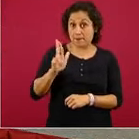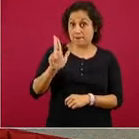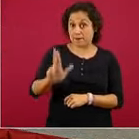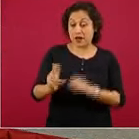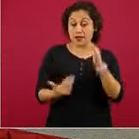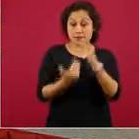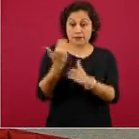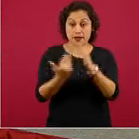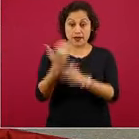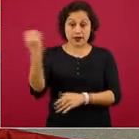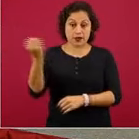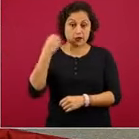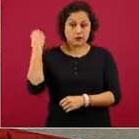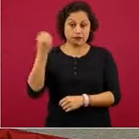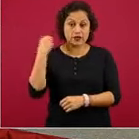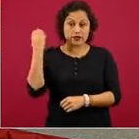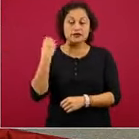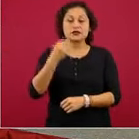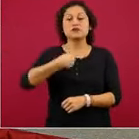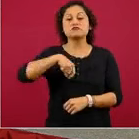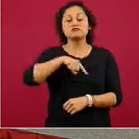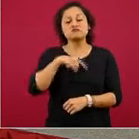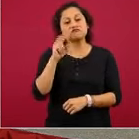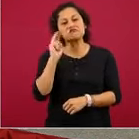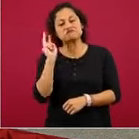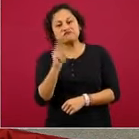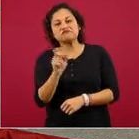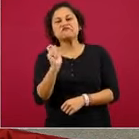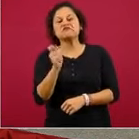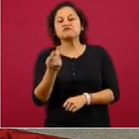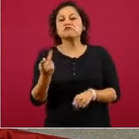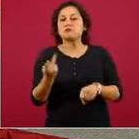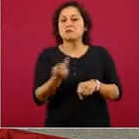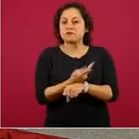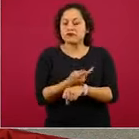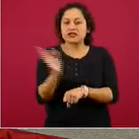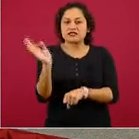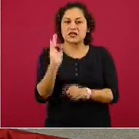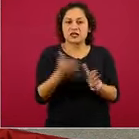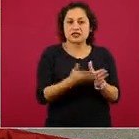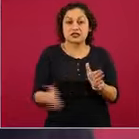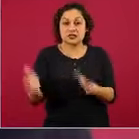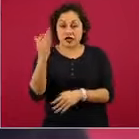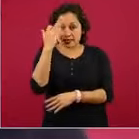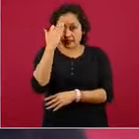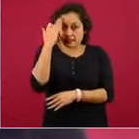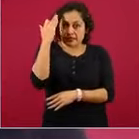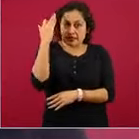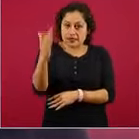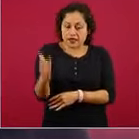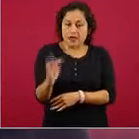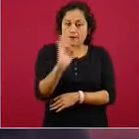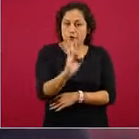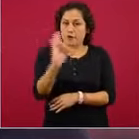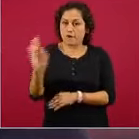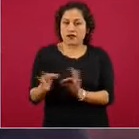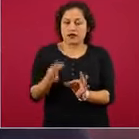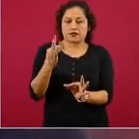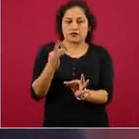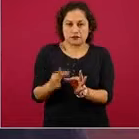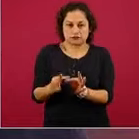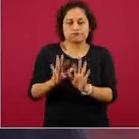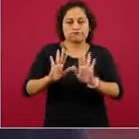podremos tener un poco más la expectativa de alguna temporalidad más exacta en función de todo lo que